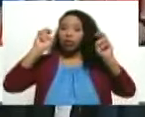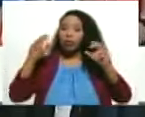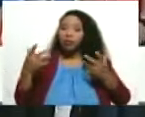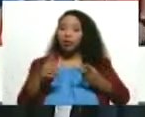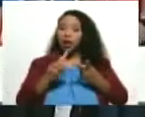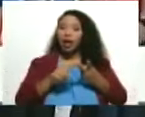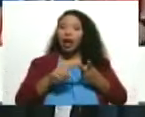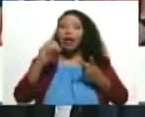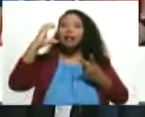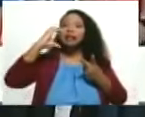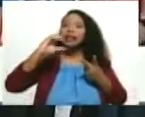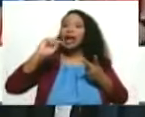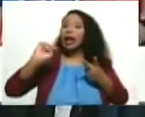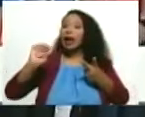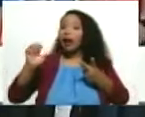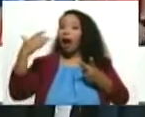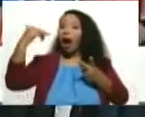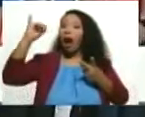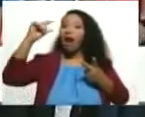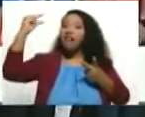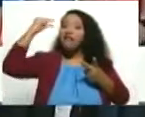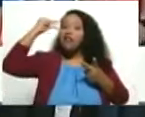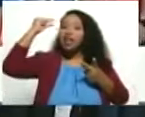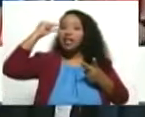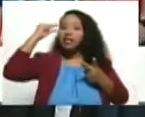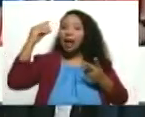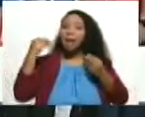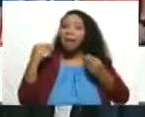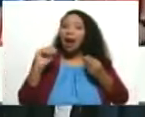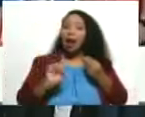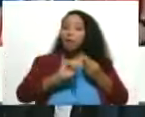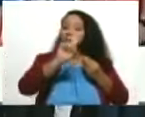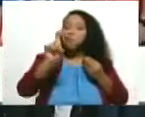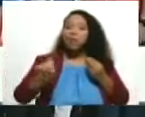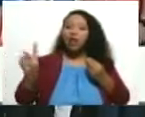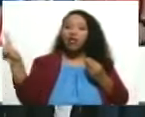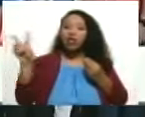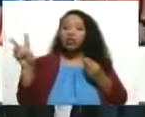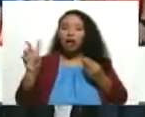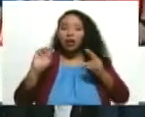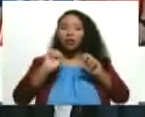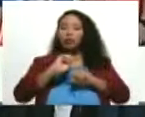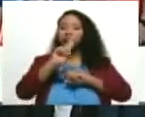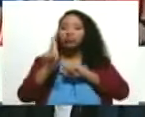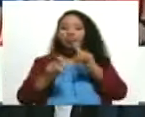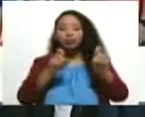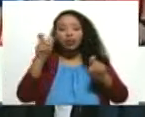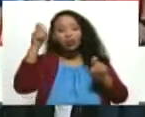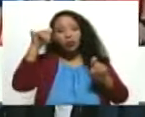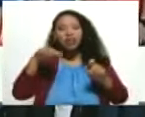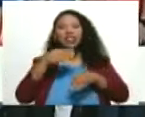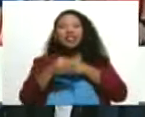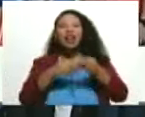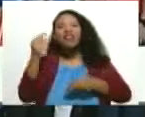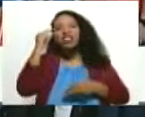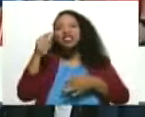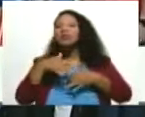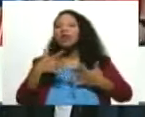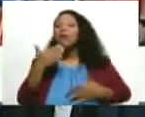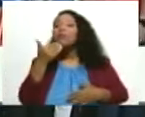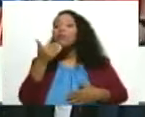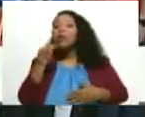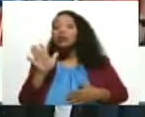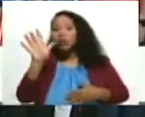Consejo Nacional tiene una fecha para el referendo consultivo, y el referendo consultivo se realizará el